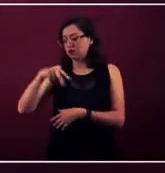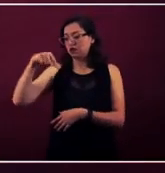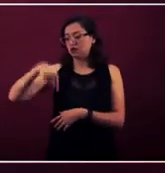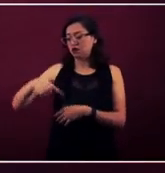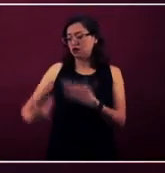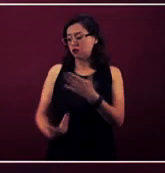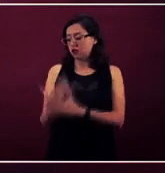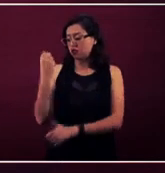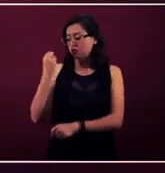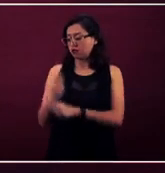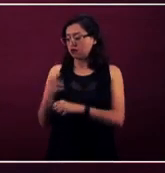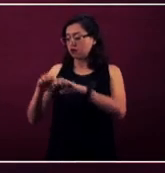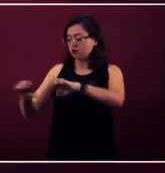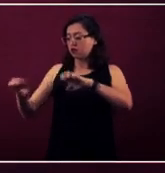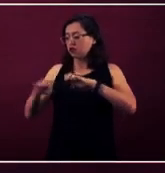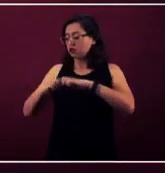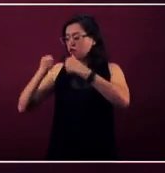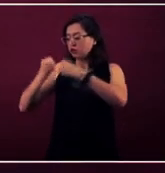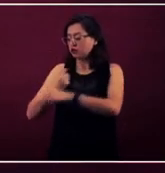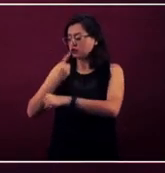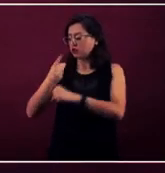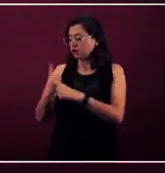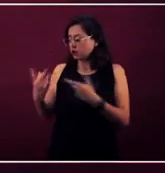replica en